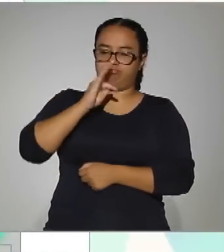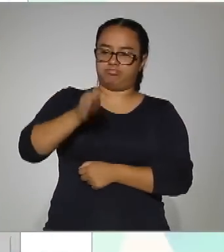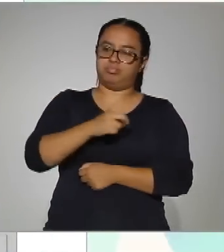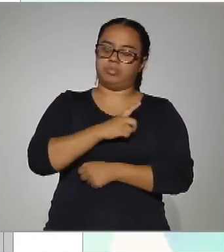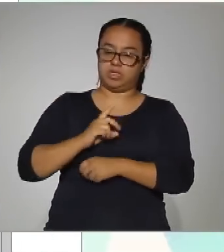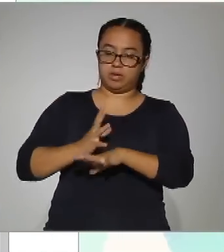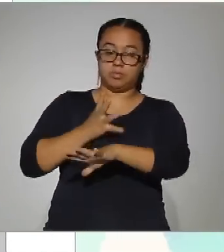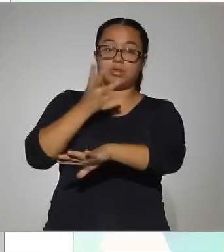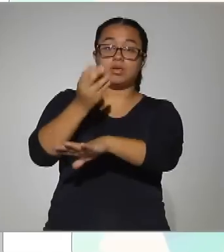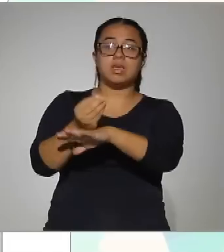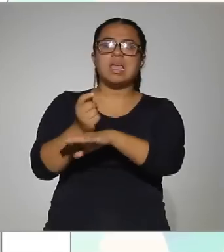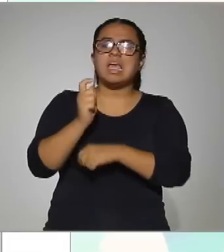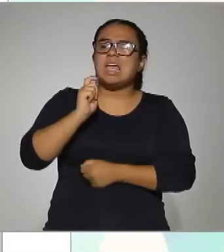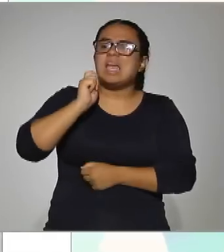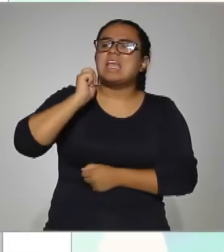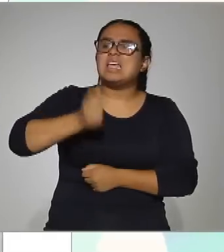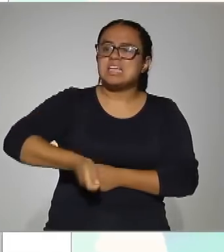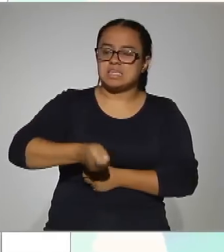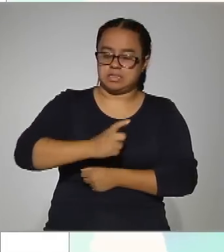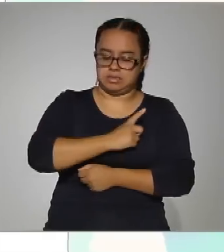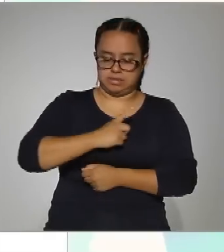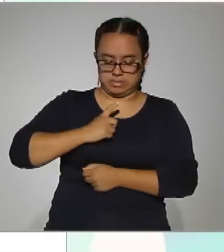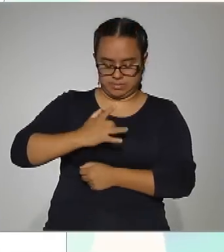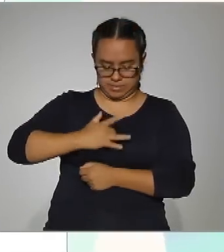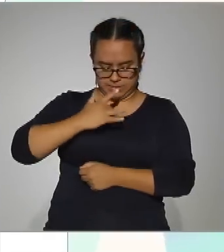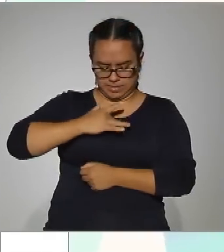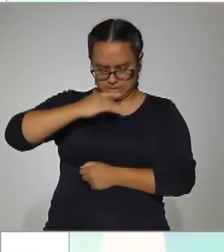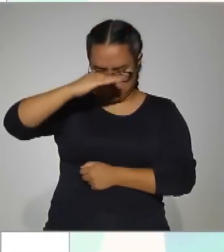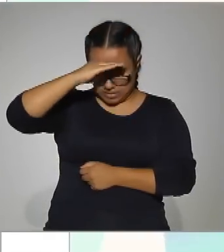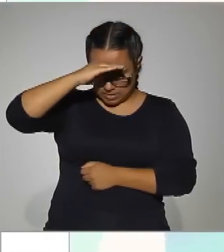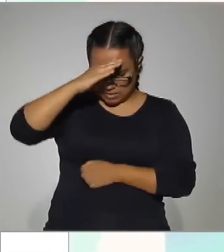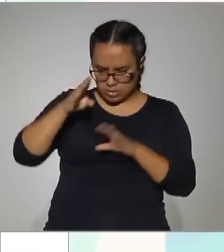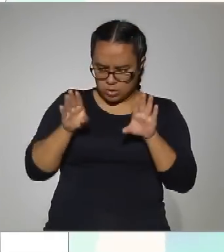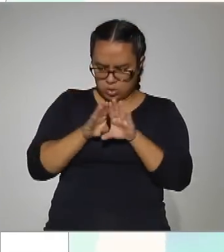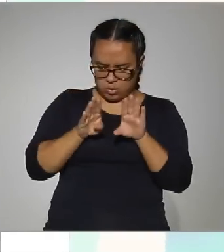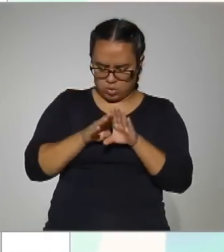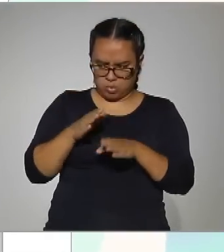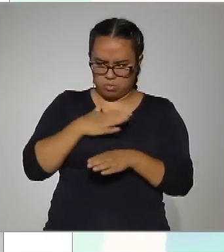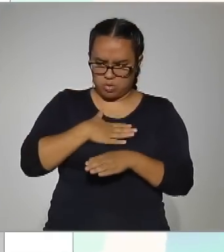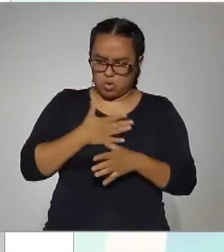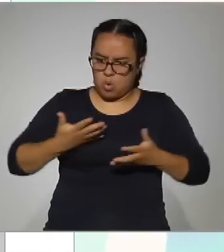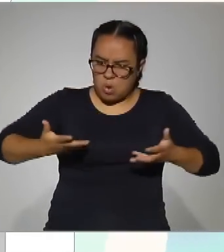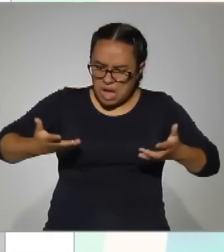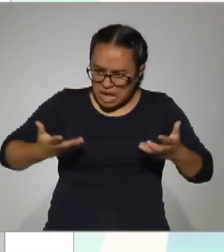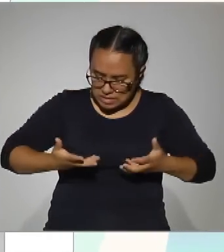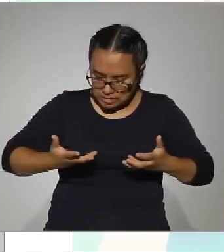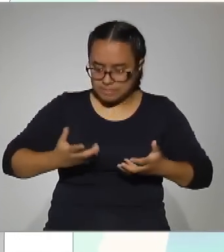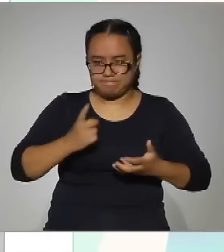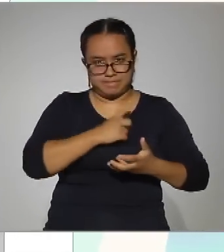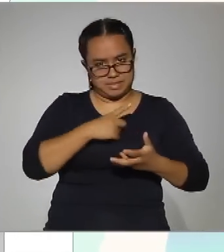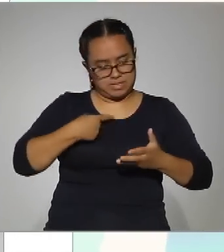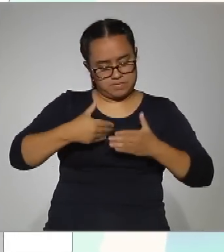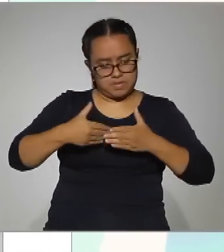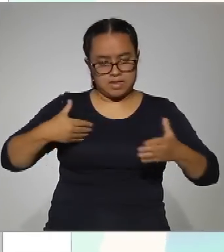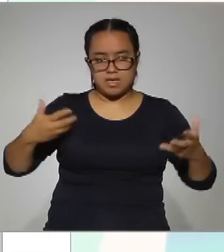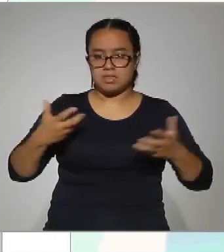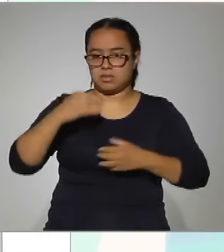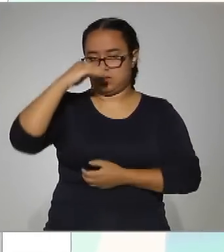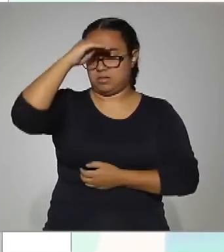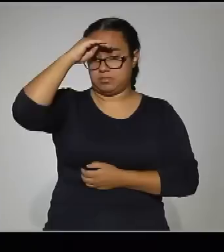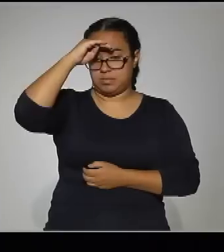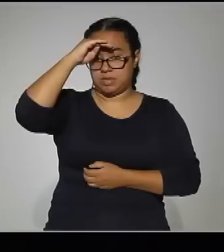Esto significa que hay que reflexionar sobre el impacto de nuestras acciones.